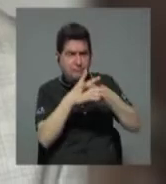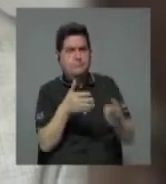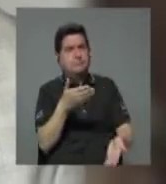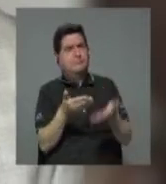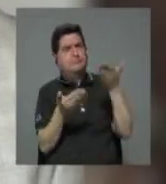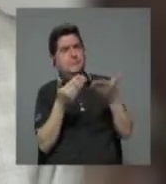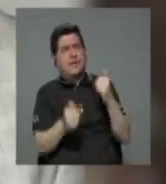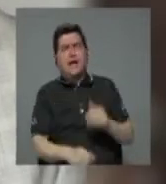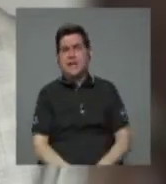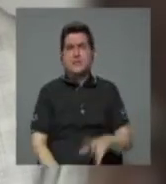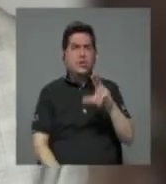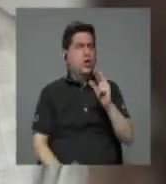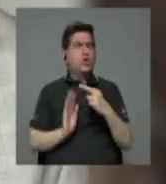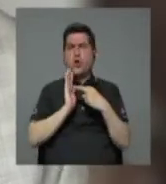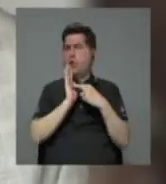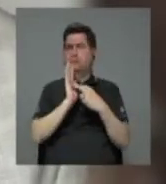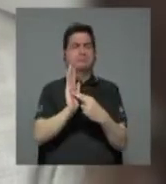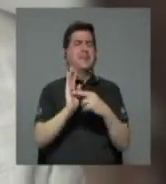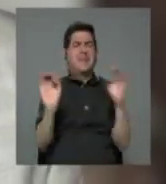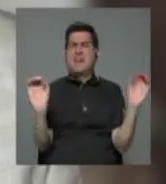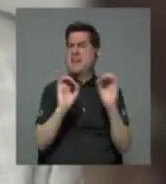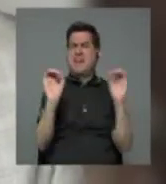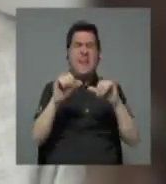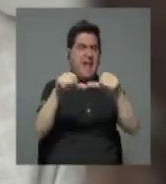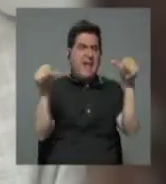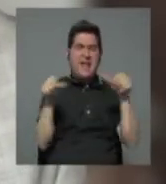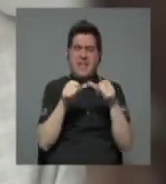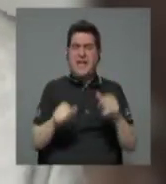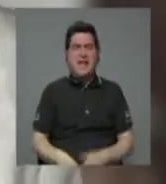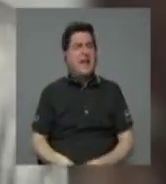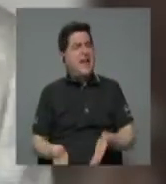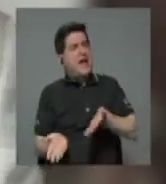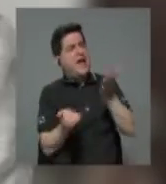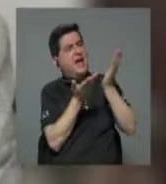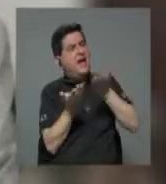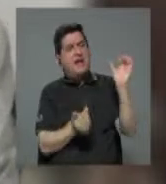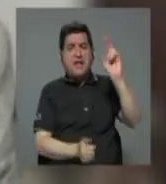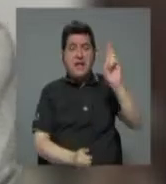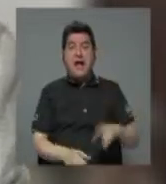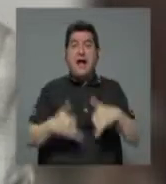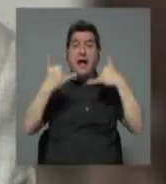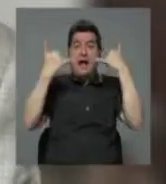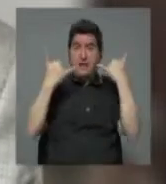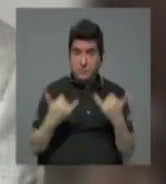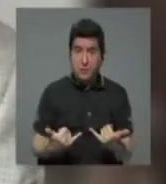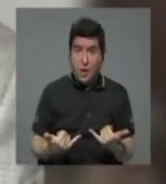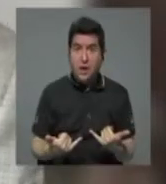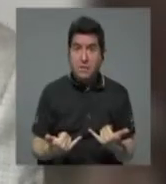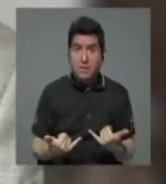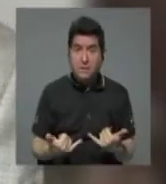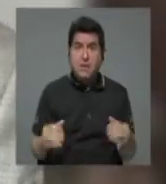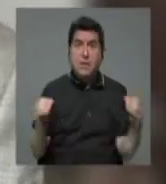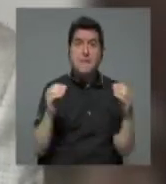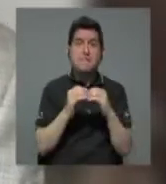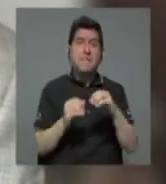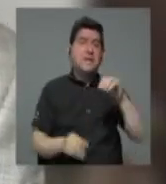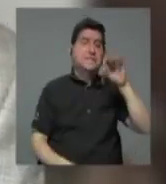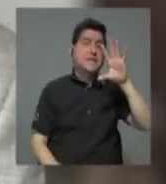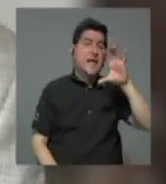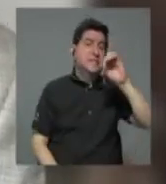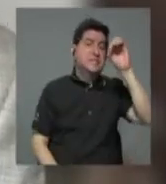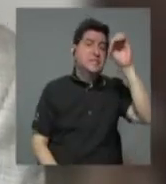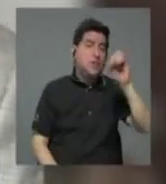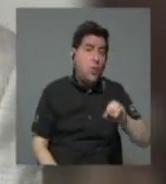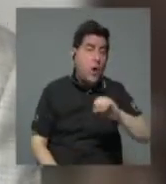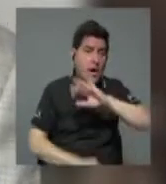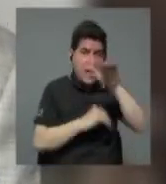prácticamente de no representar nada en el sector exportador de Costa Rica a ser hoy en día más del